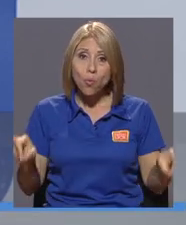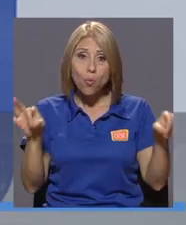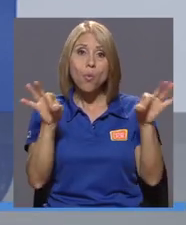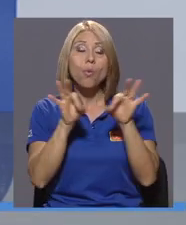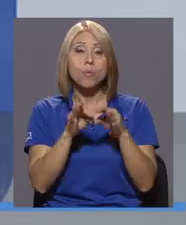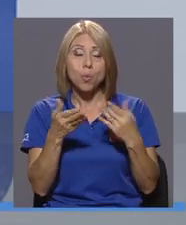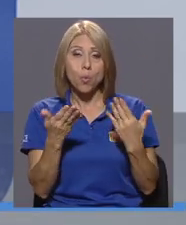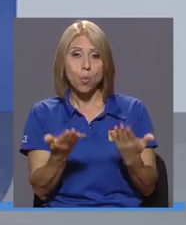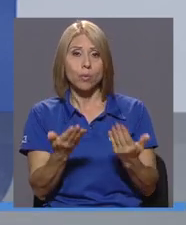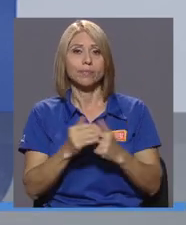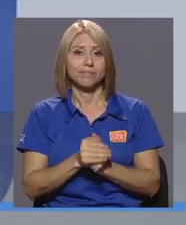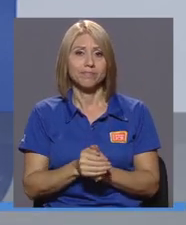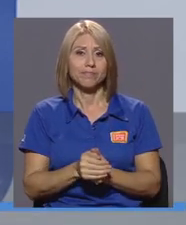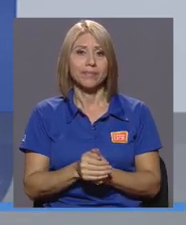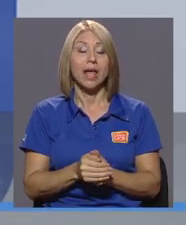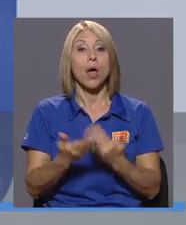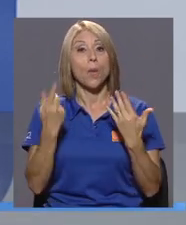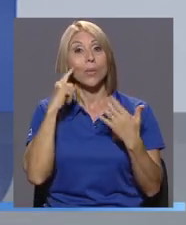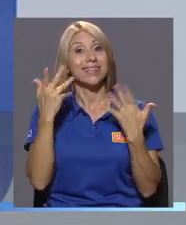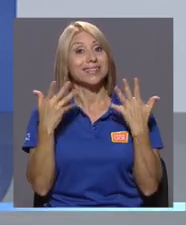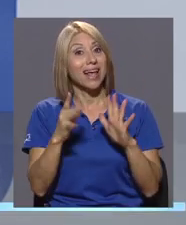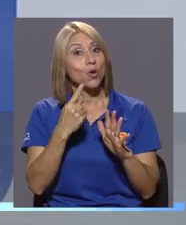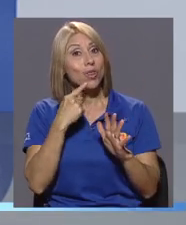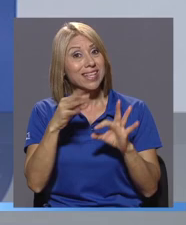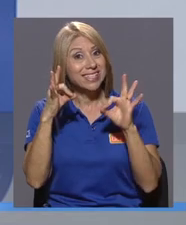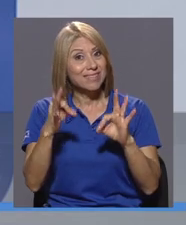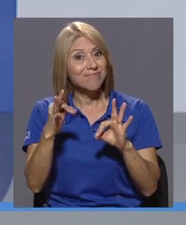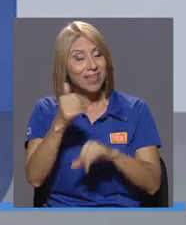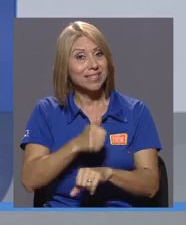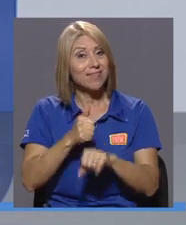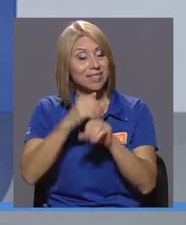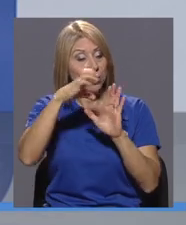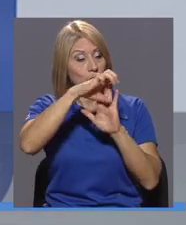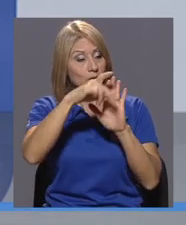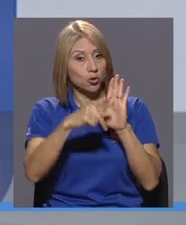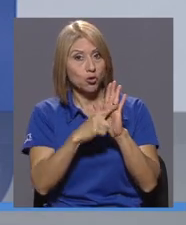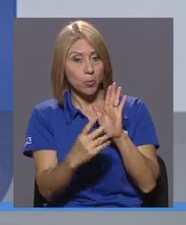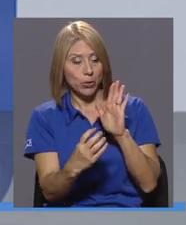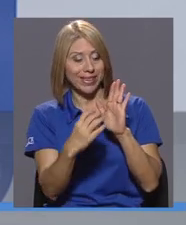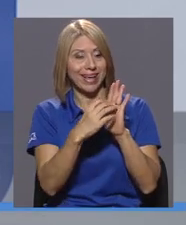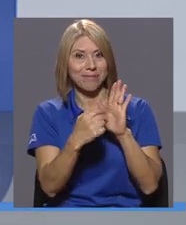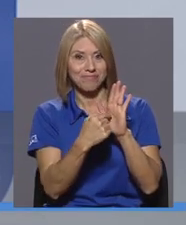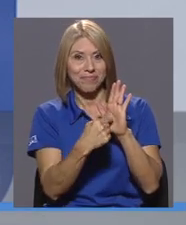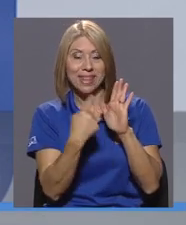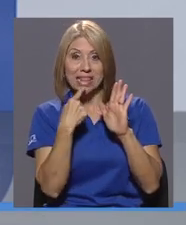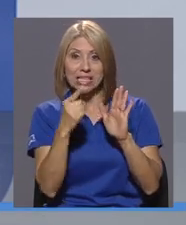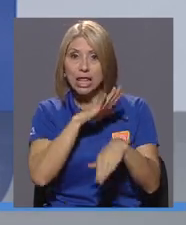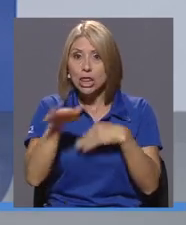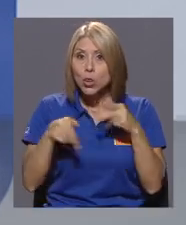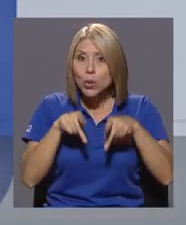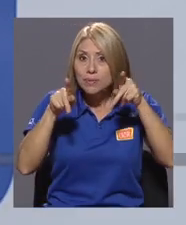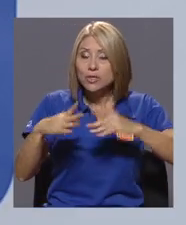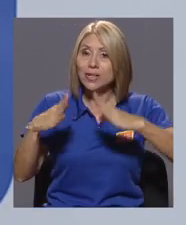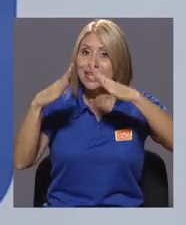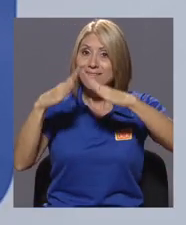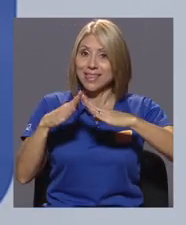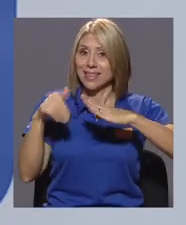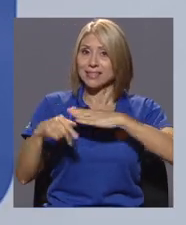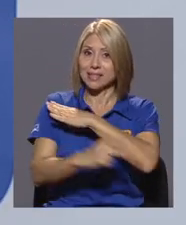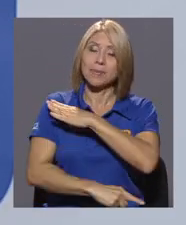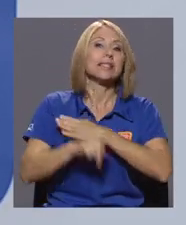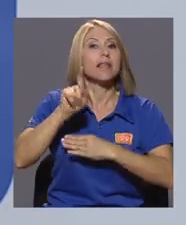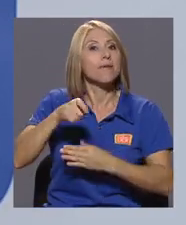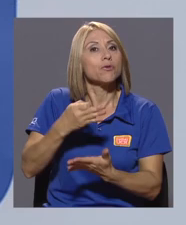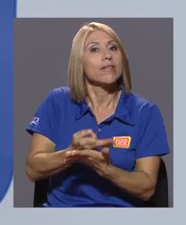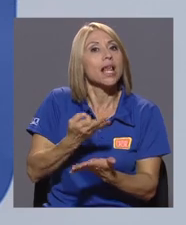usted maría y es que en la constitución claramente se establece que todos los habitantes y todas las habitantes de este país tenemos que financiar la